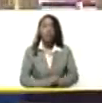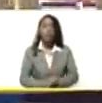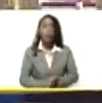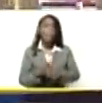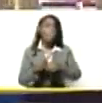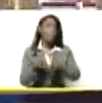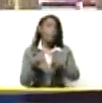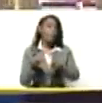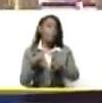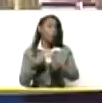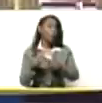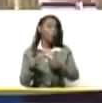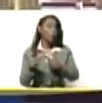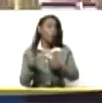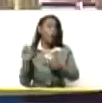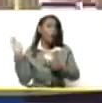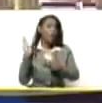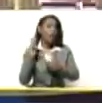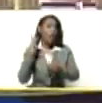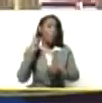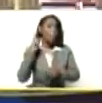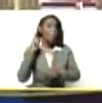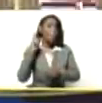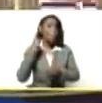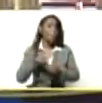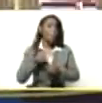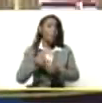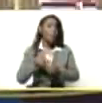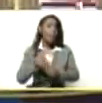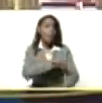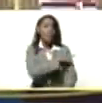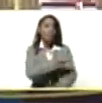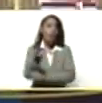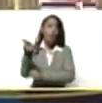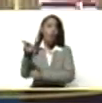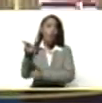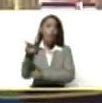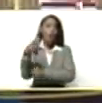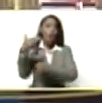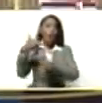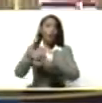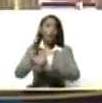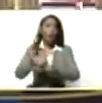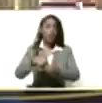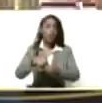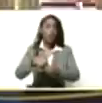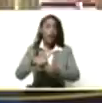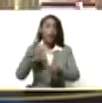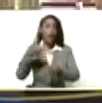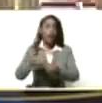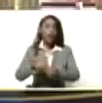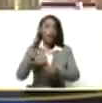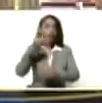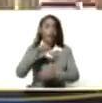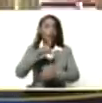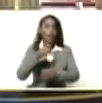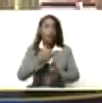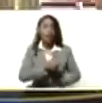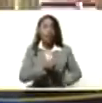entonces viene pedevesa y manda la gasolina al dice el gasoil que necesitan